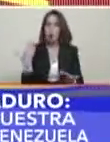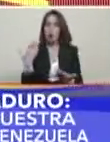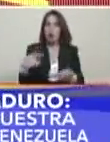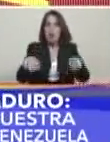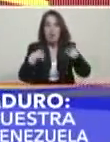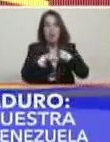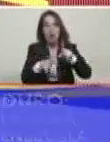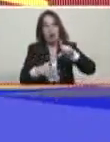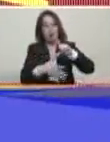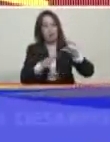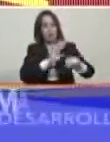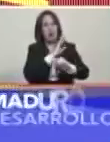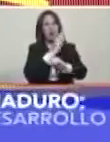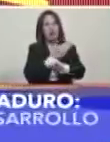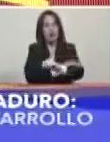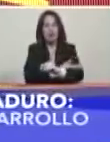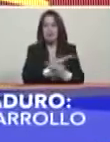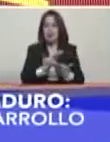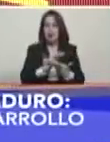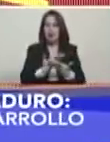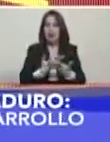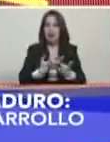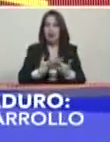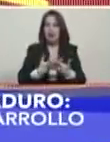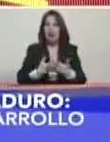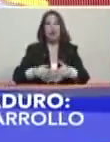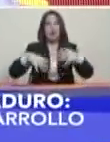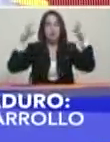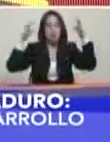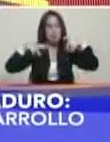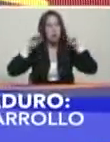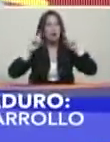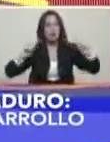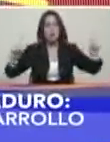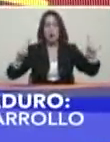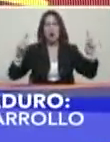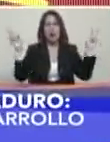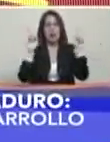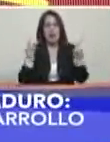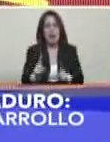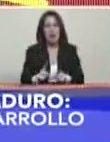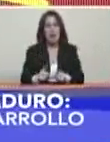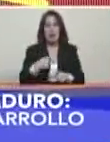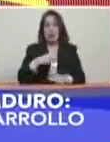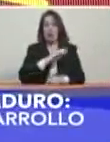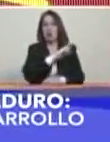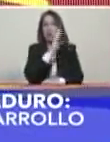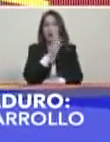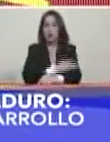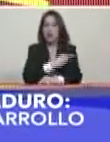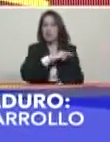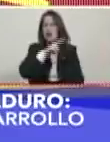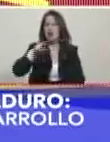hacerlo. Llueva, truene o relampaguee, Venezuela va a ser una potencia económica de toda esta región.